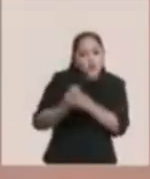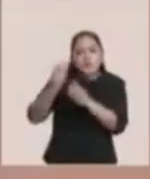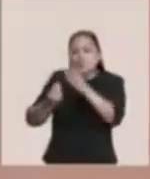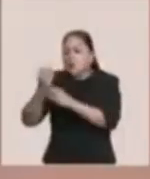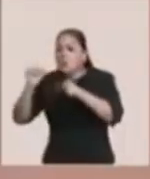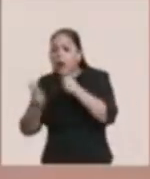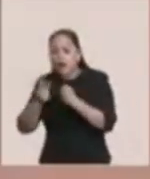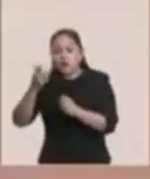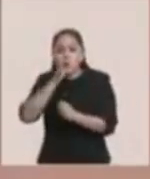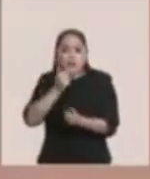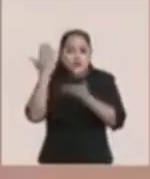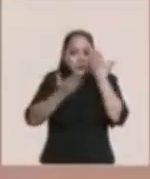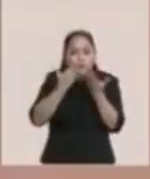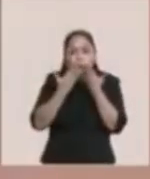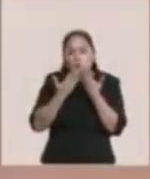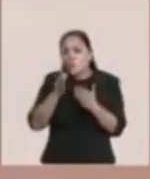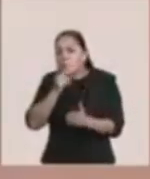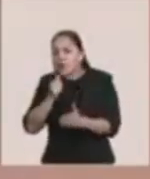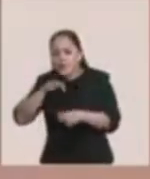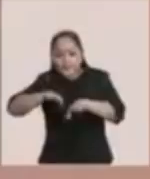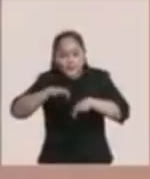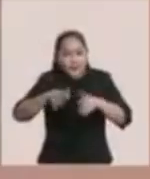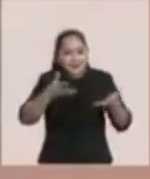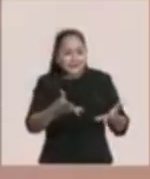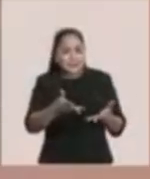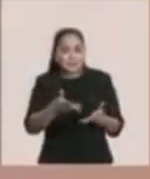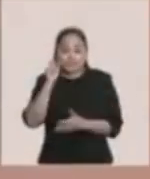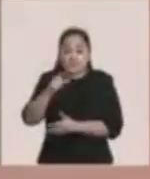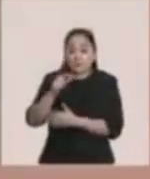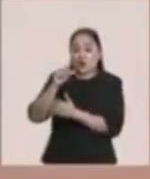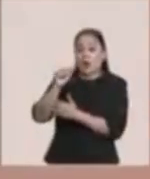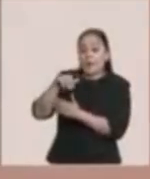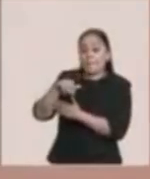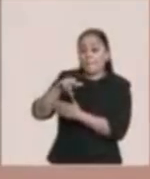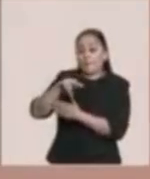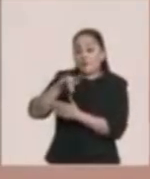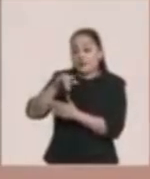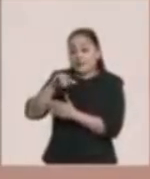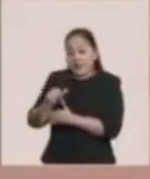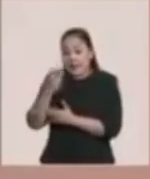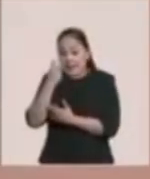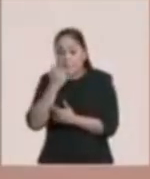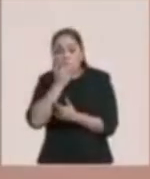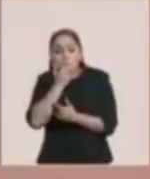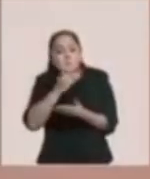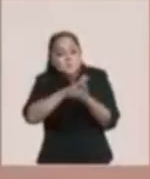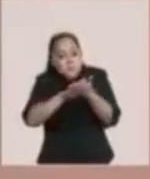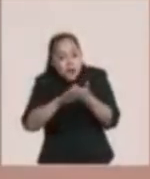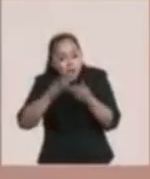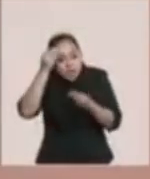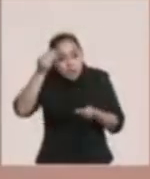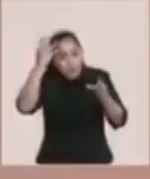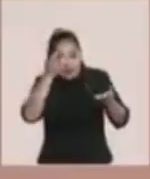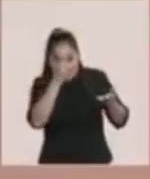estudio ni de trabajo. Y acerca de la amnistía, yo tengo, repito, no quiero presumir,